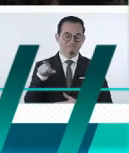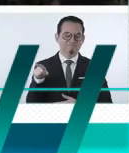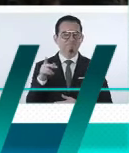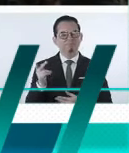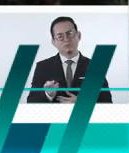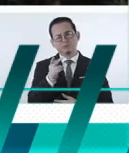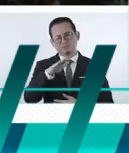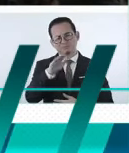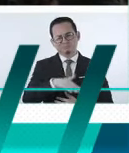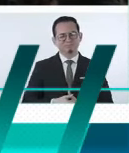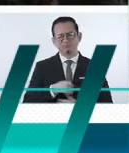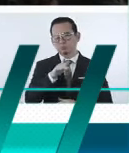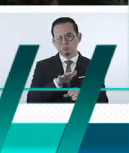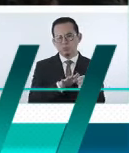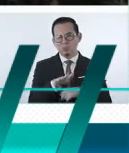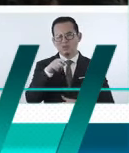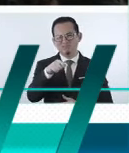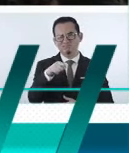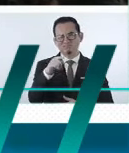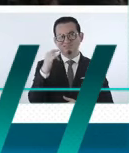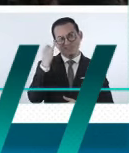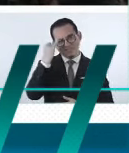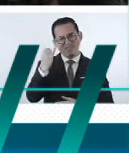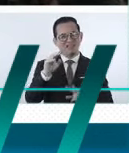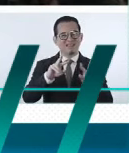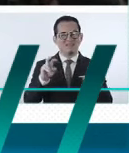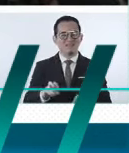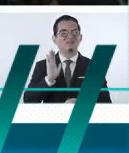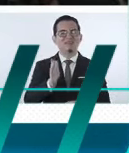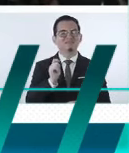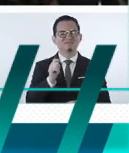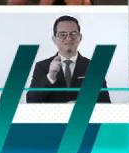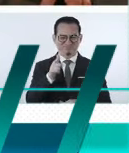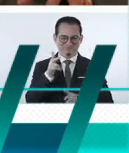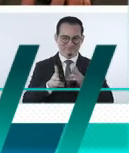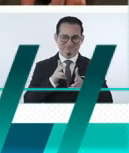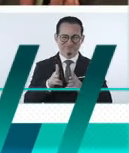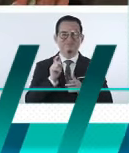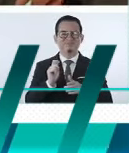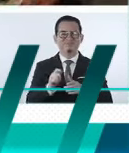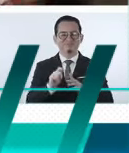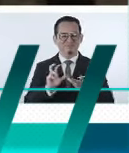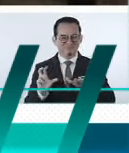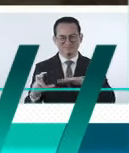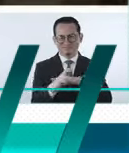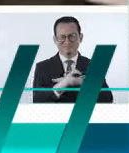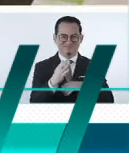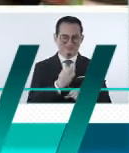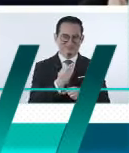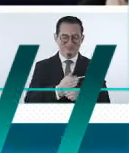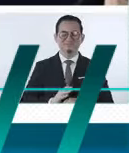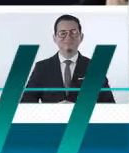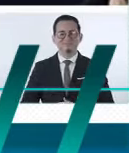realidad. O sea, de verdad lo que hicieron con el mal llamado Tren Maya es un horror. Es el ecocidio más grande que se ha cometido en nuestro